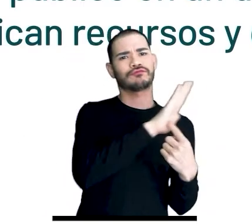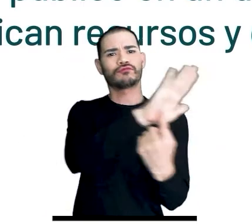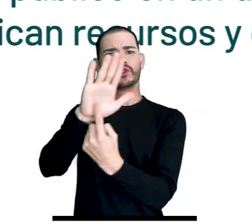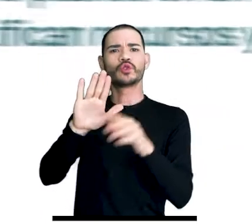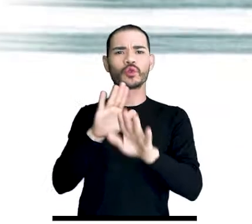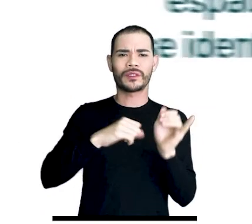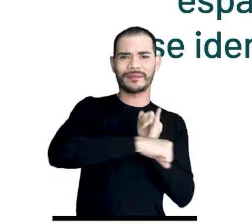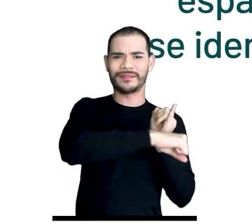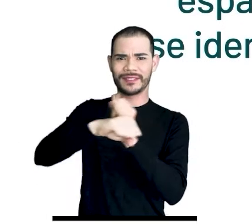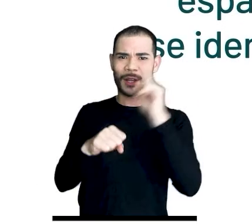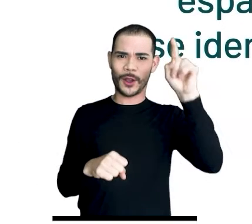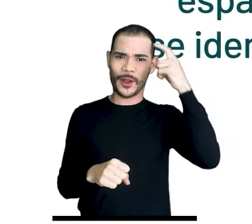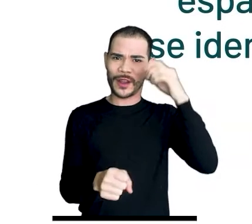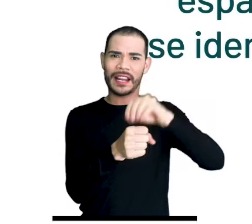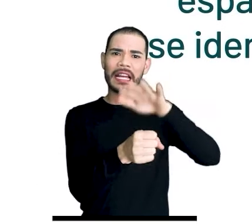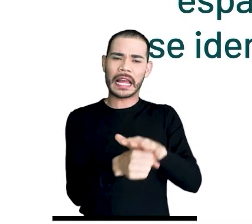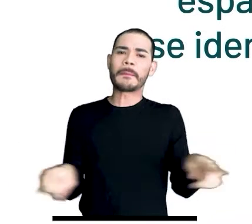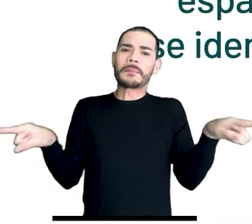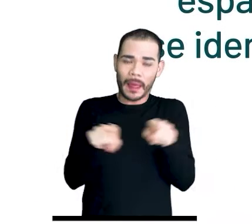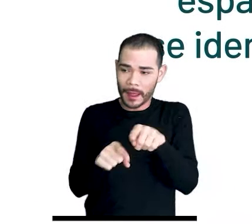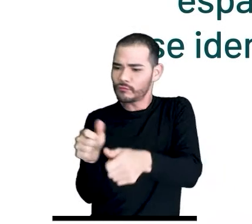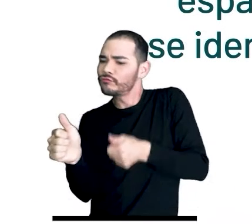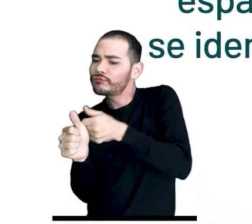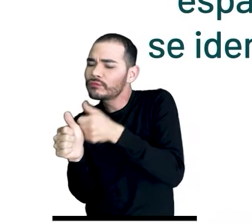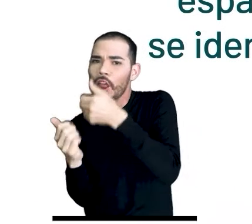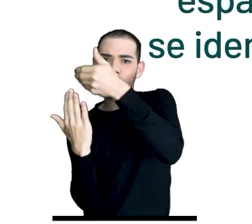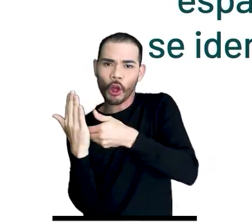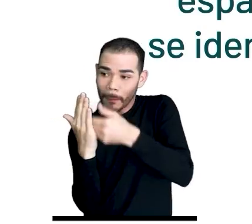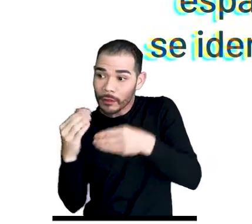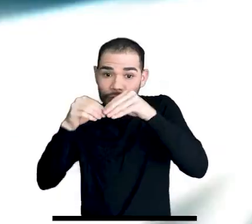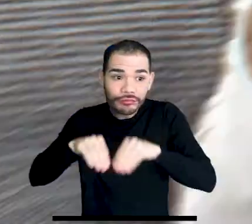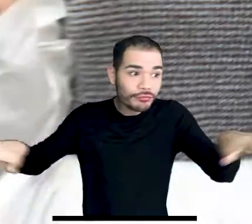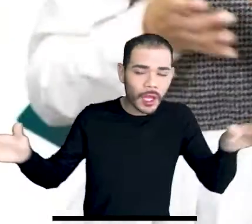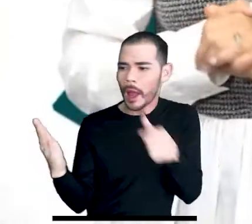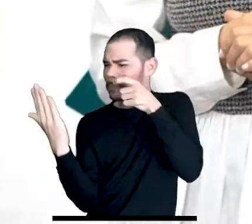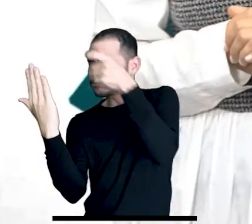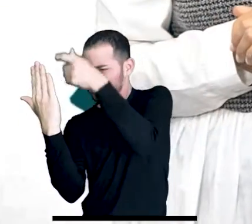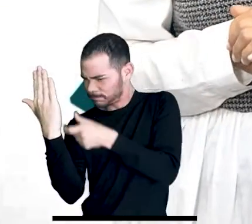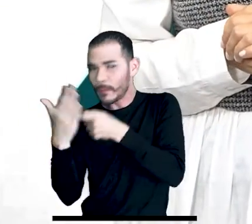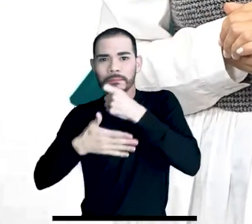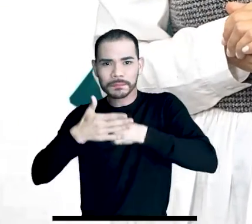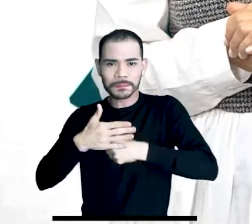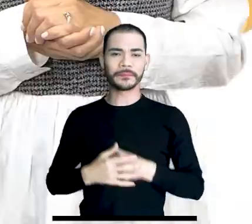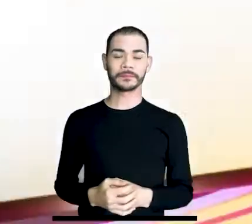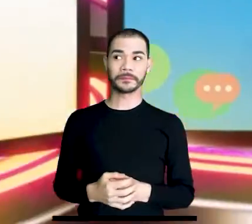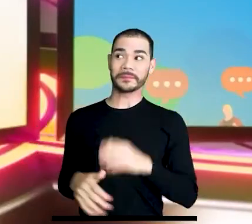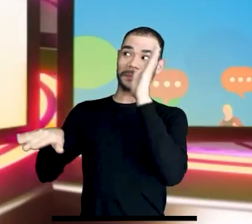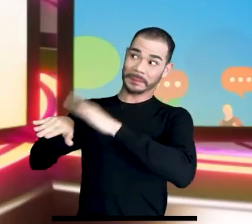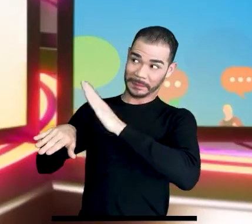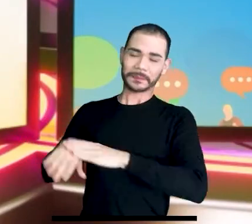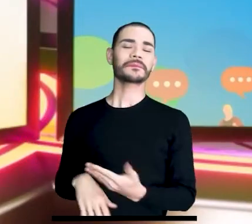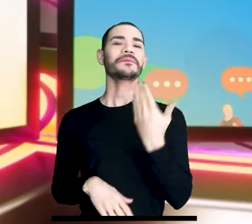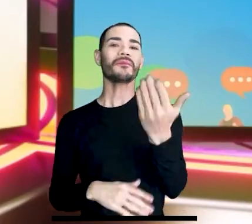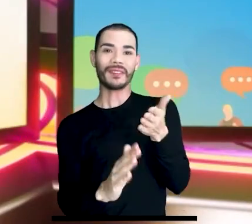distrital. También hemos hecho acompañamiento técnico a entidades para la elaboración de documentos dirigidos a la ciudadanía.